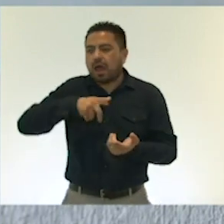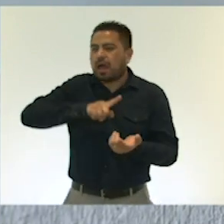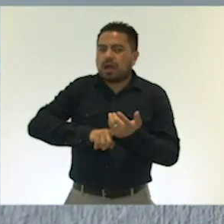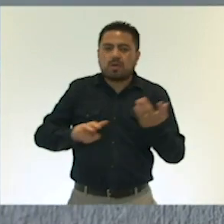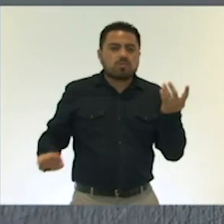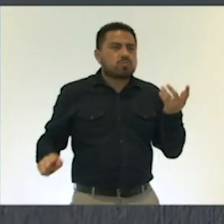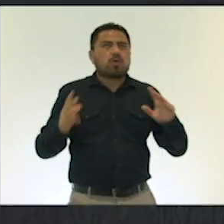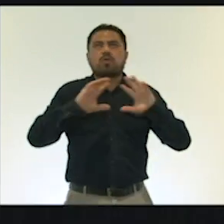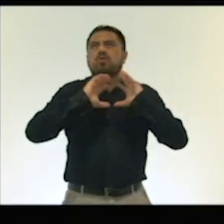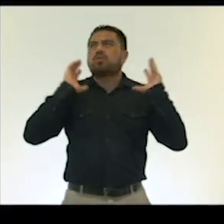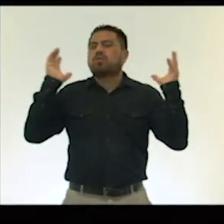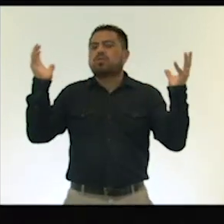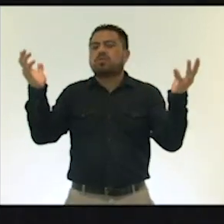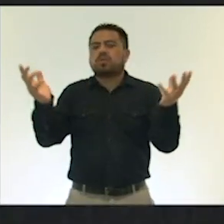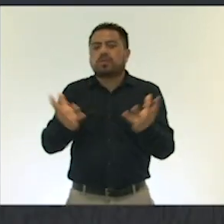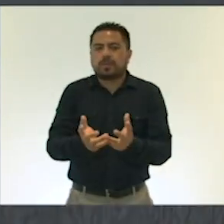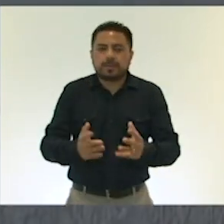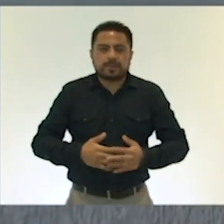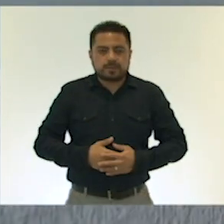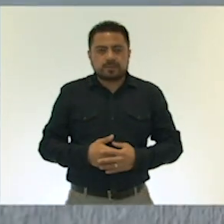mundo.